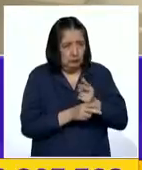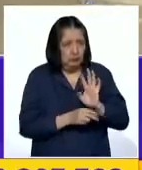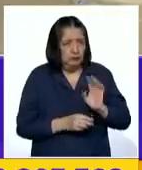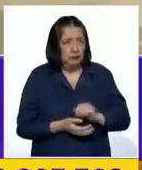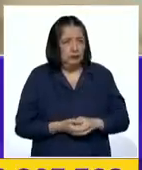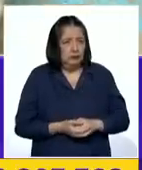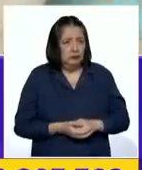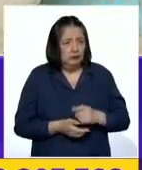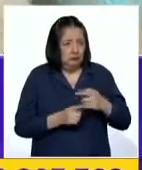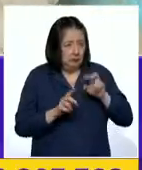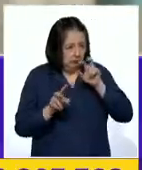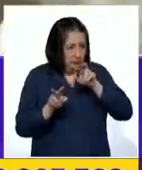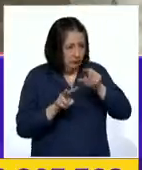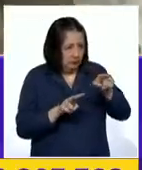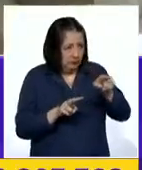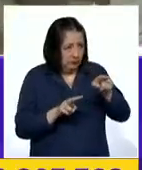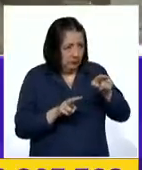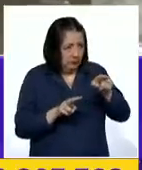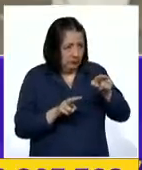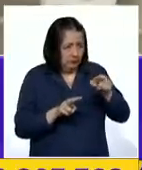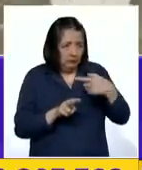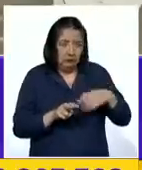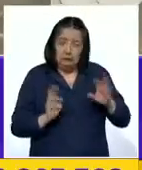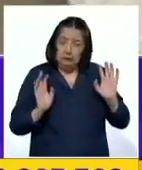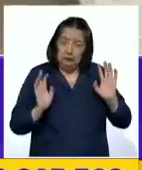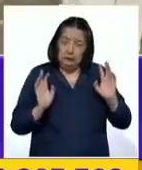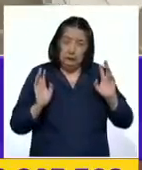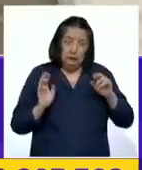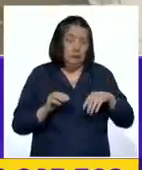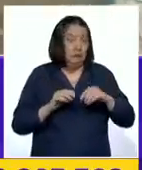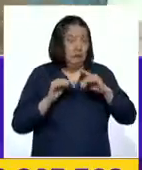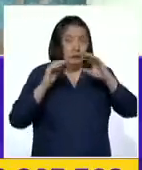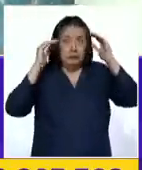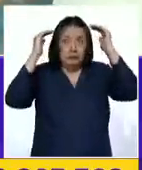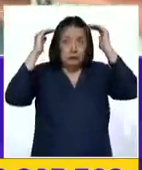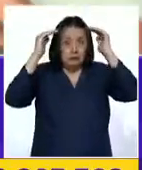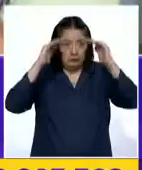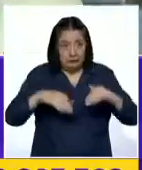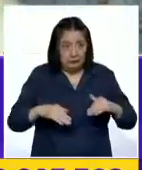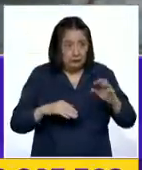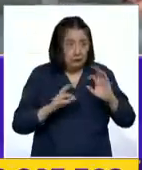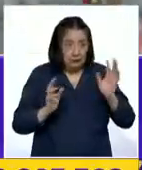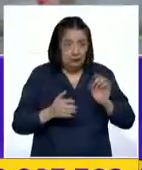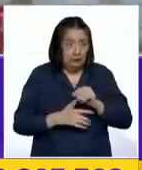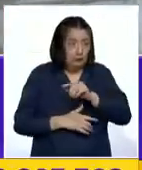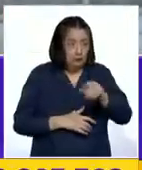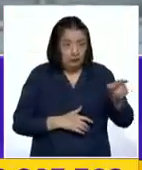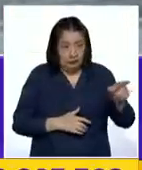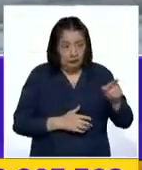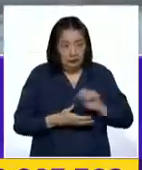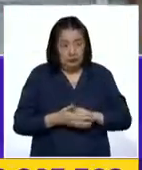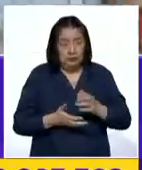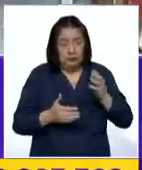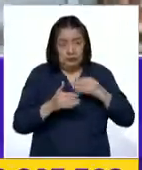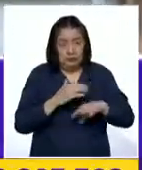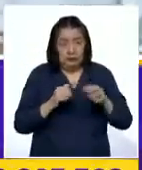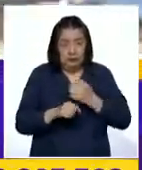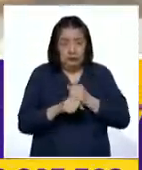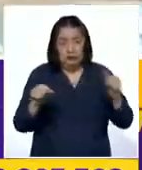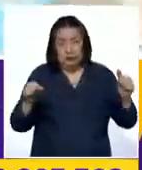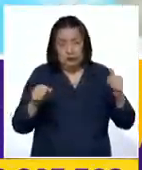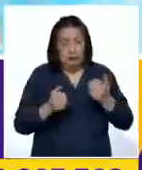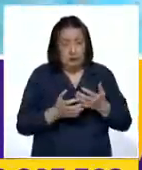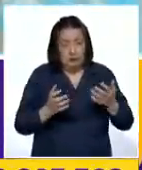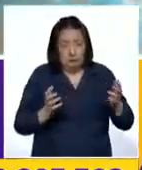debido, por supuesto. Pero mira, es una suerte y una bendición también que pues el techo no ha caído encima, cuando ellos han ingresado a rescatar lo poco que